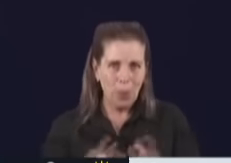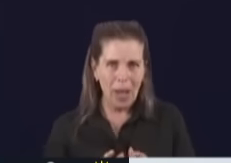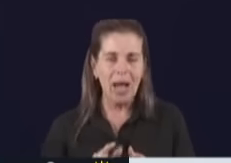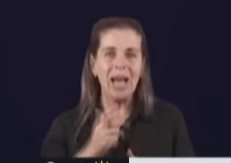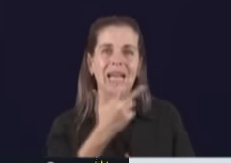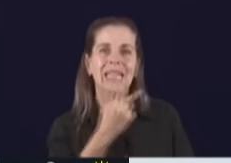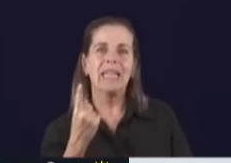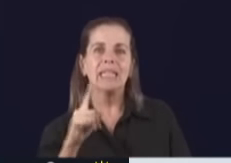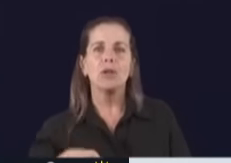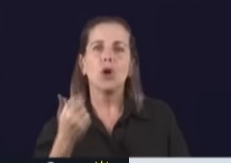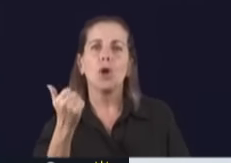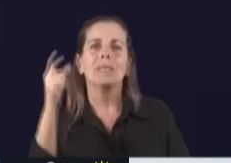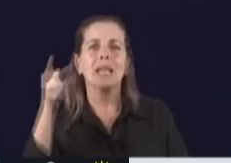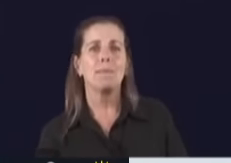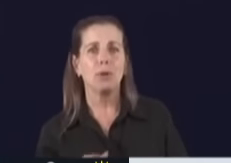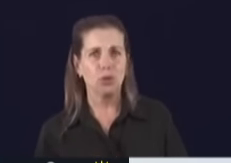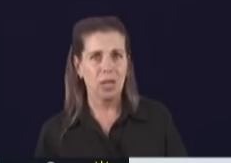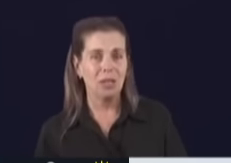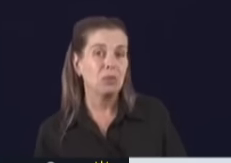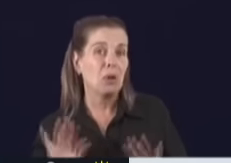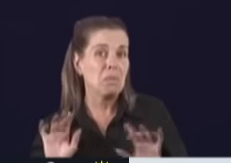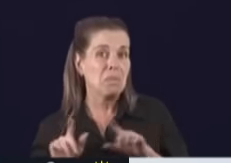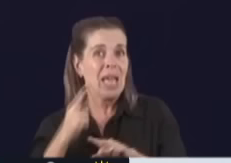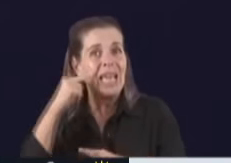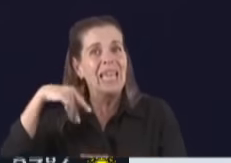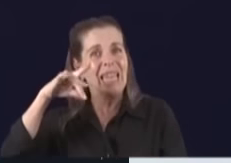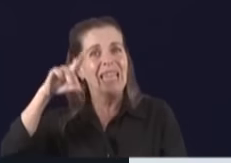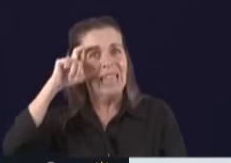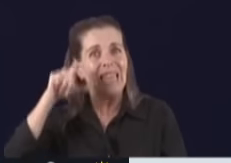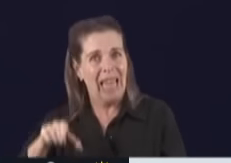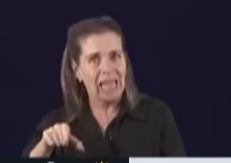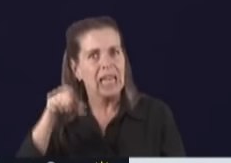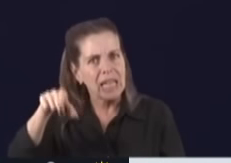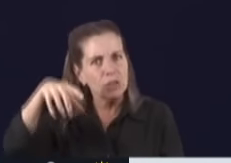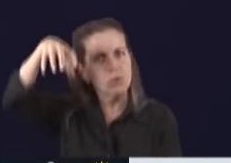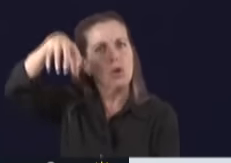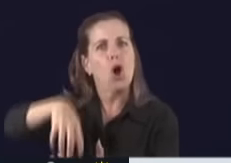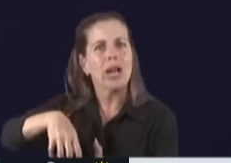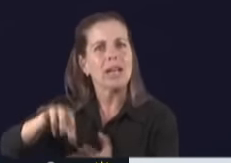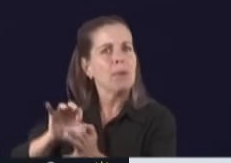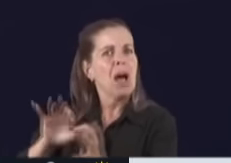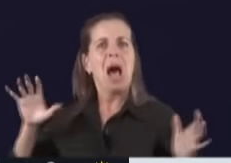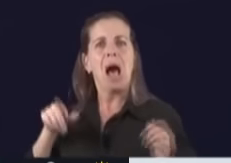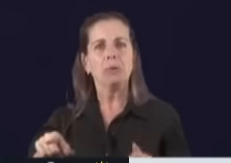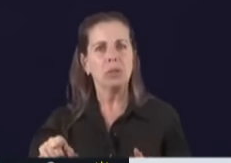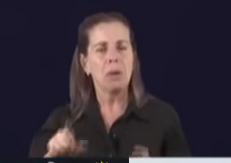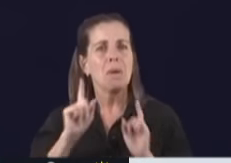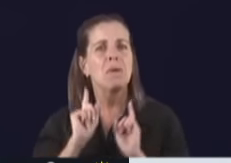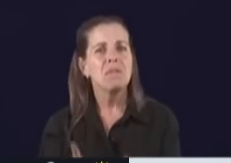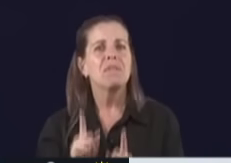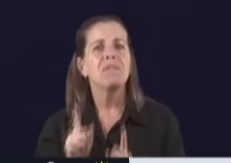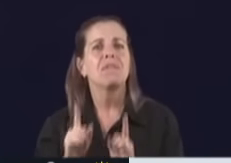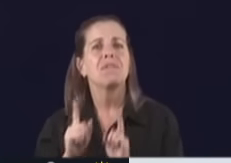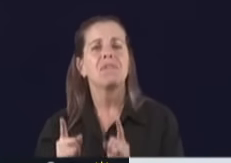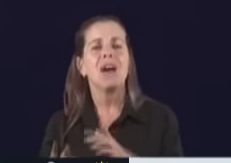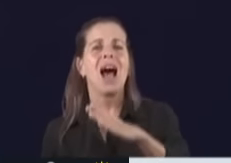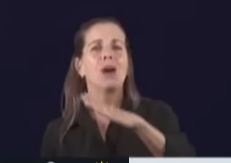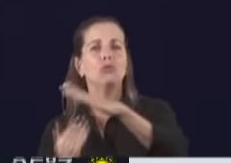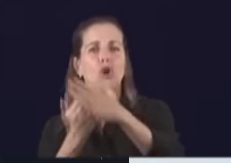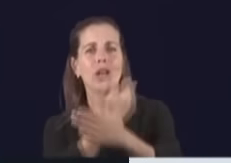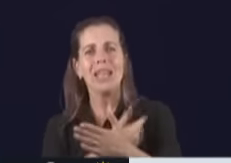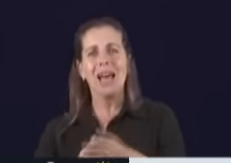31,6% según el INDEC, que dicho sea de paso es un organismo autárquico y que mantiene al mismo director, a su mismo